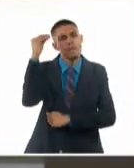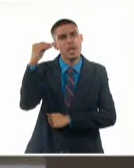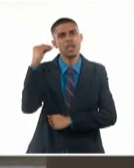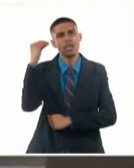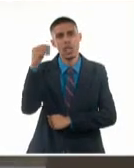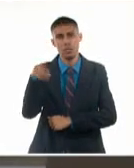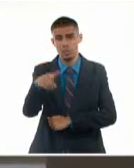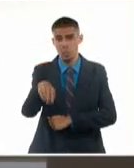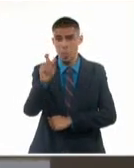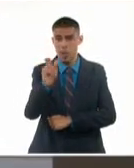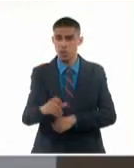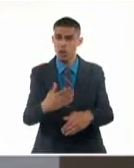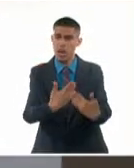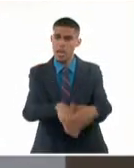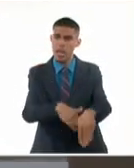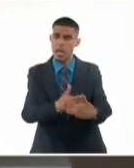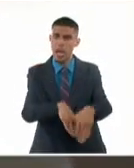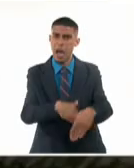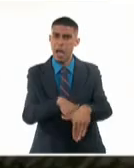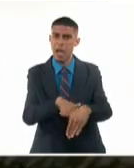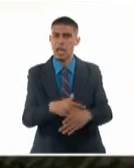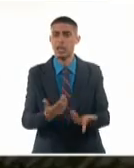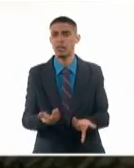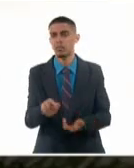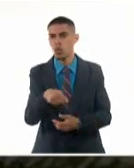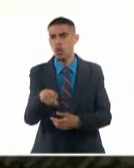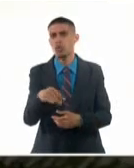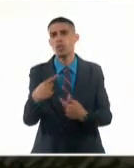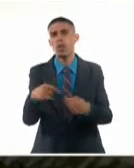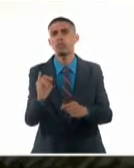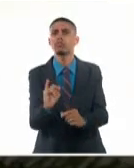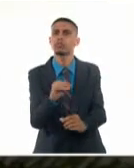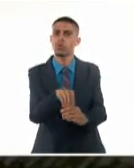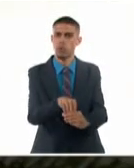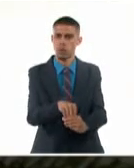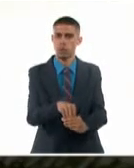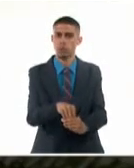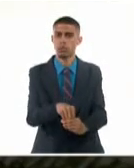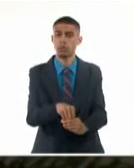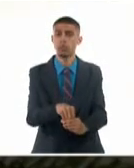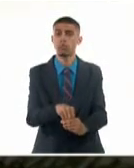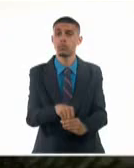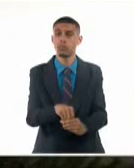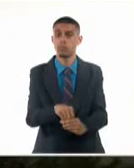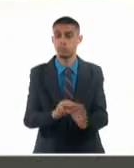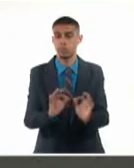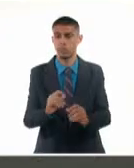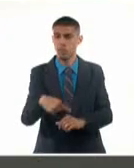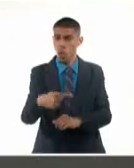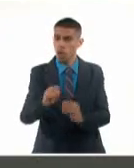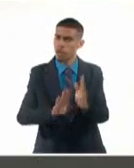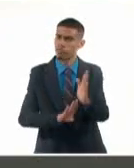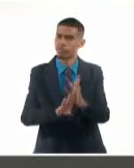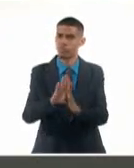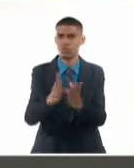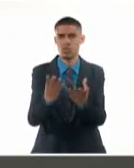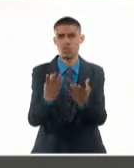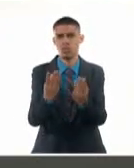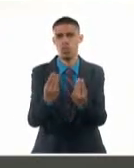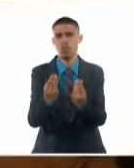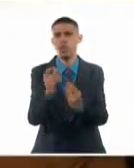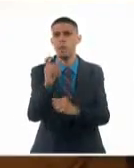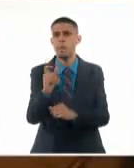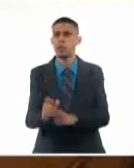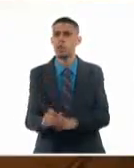en el centro, porque son parte fundamental y cada vez crece más el número de personas mayores en el país. Posterior